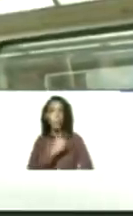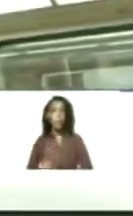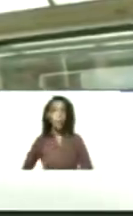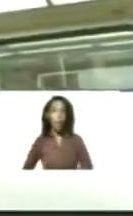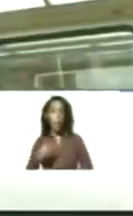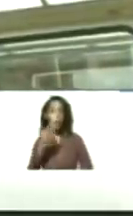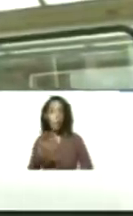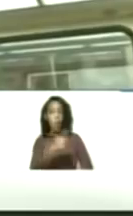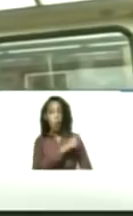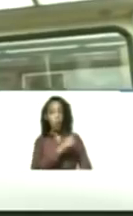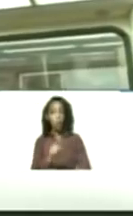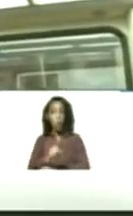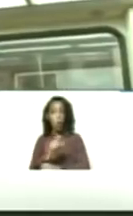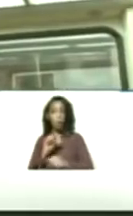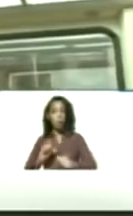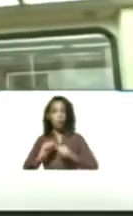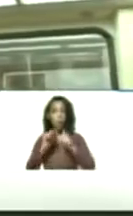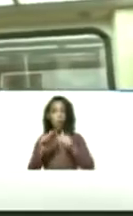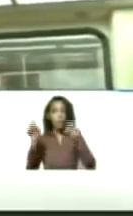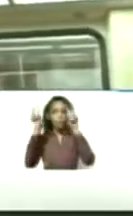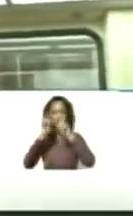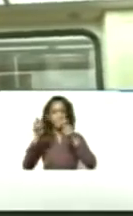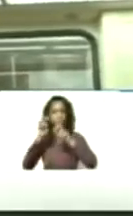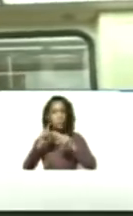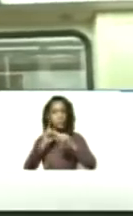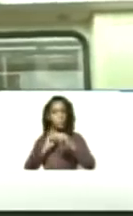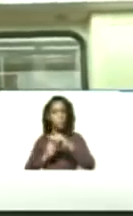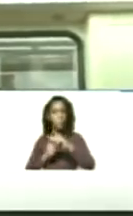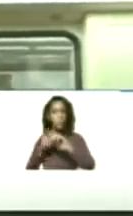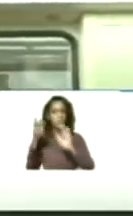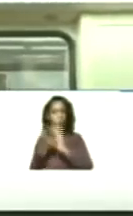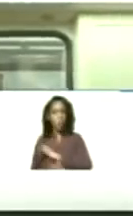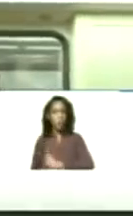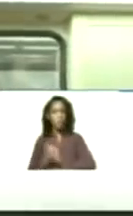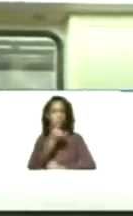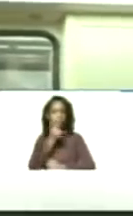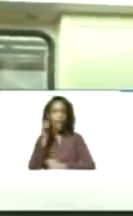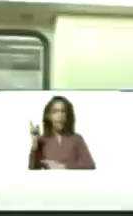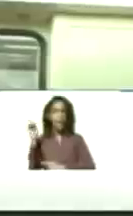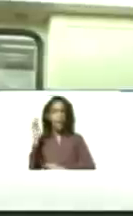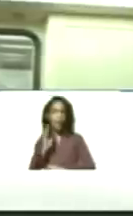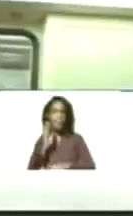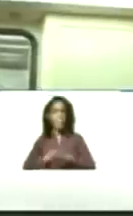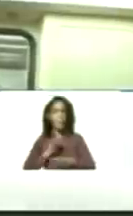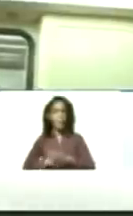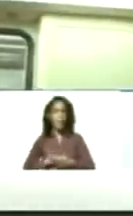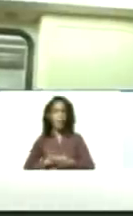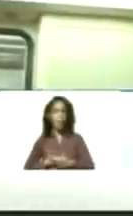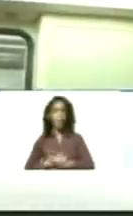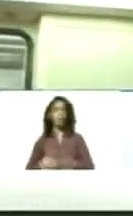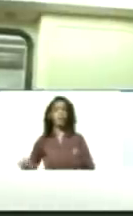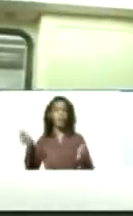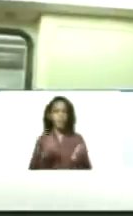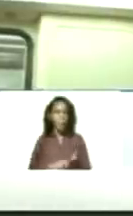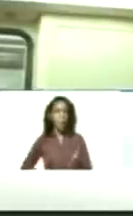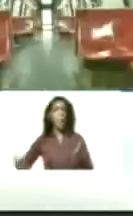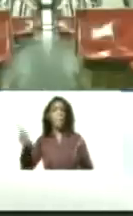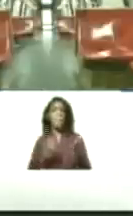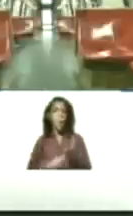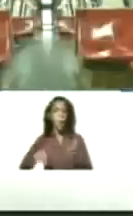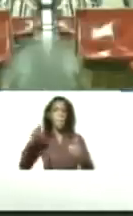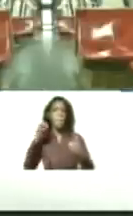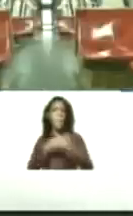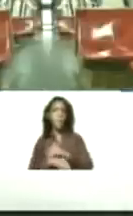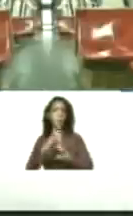nos ordenó, se empezó una verificación sobre la falla, esta falla que venía ocurriendo de manera recurrente en los trenes